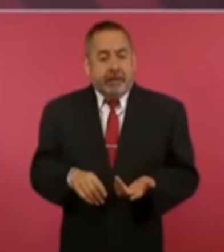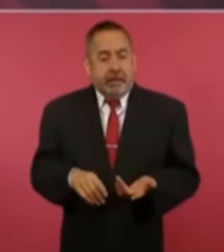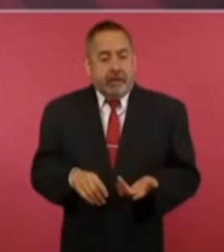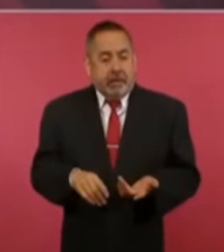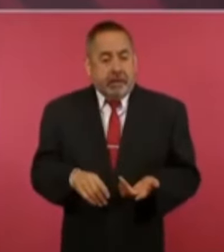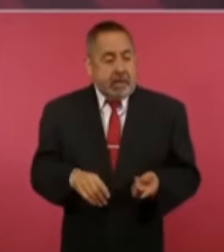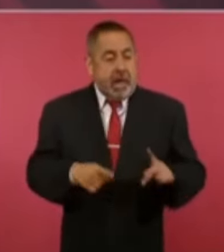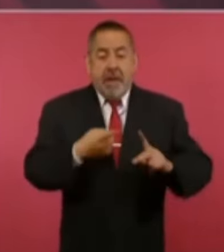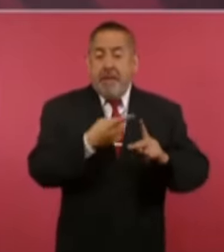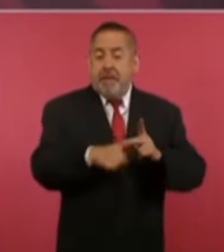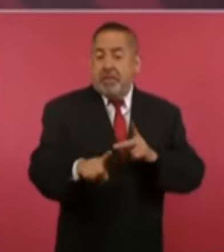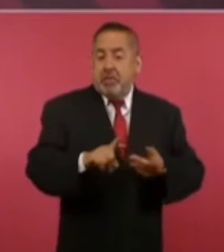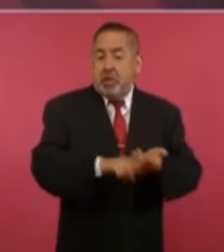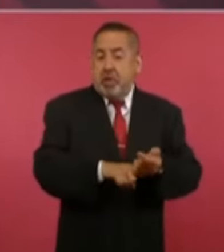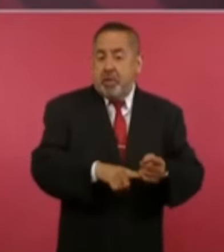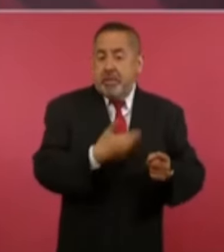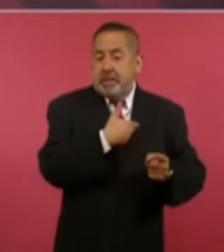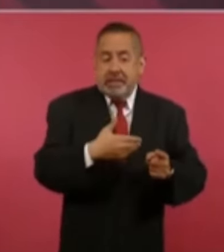Salinas.